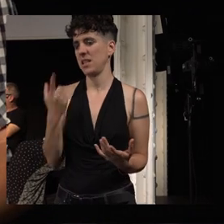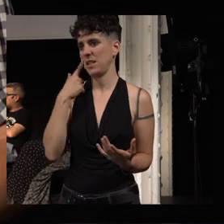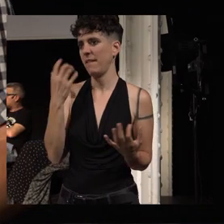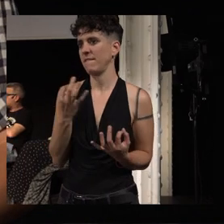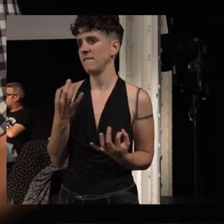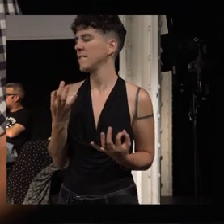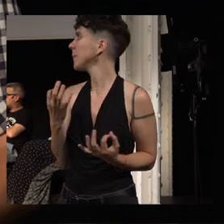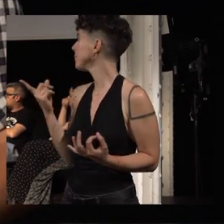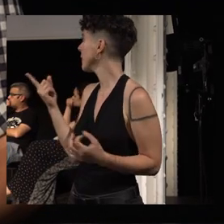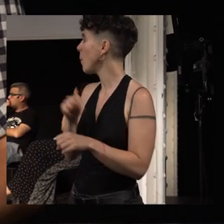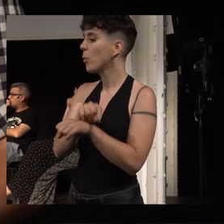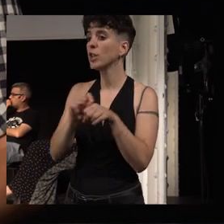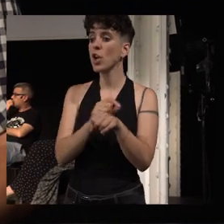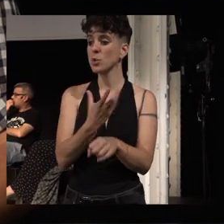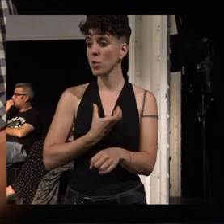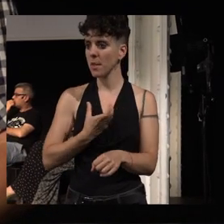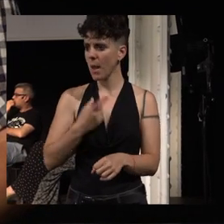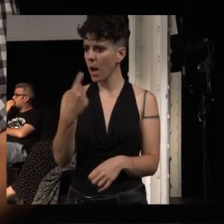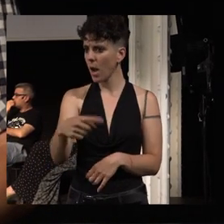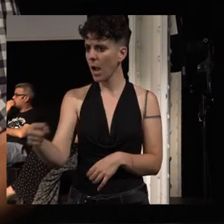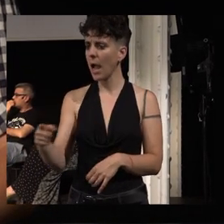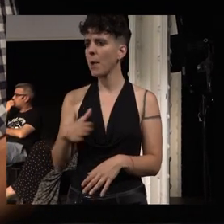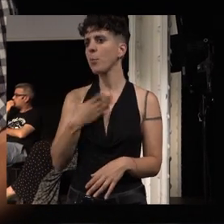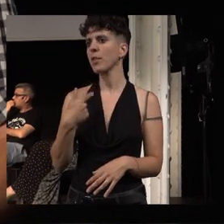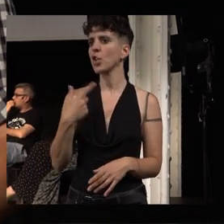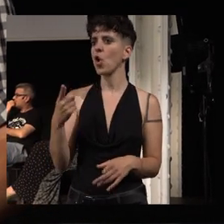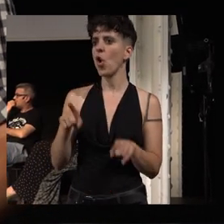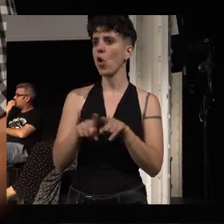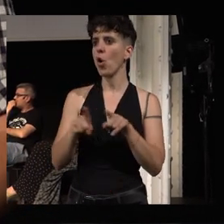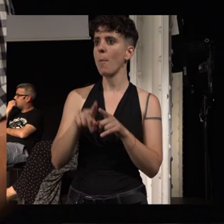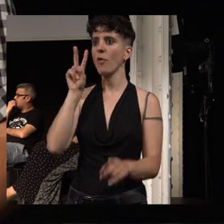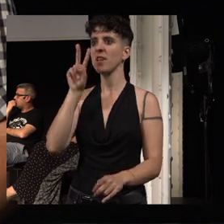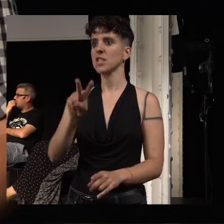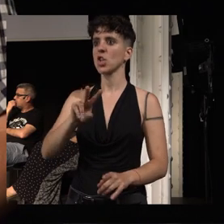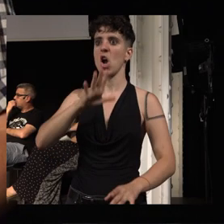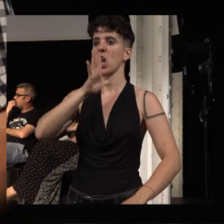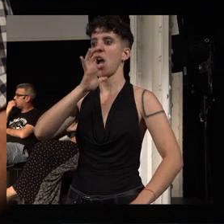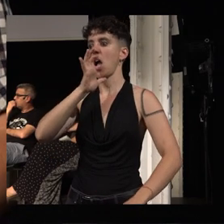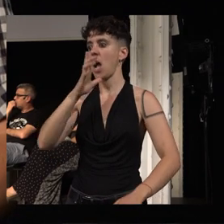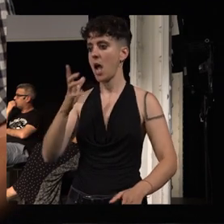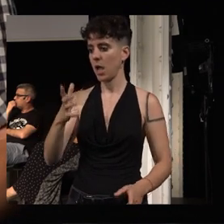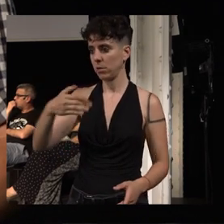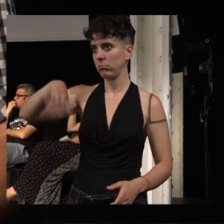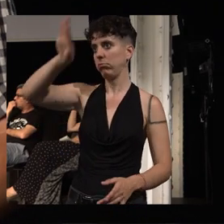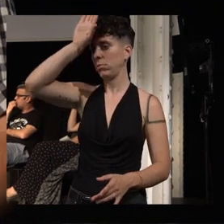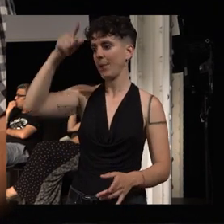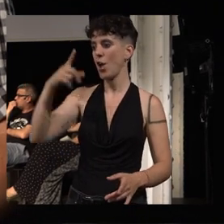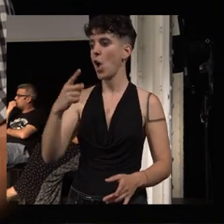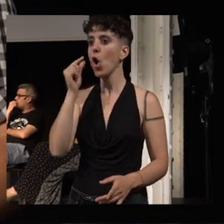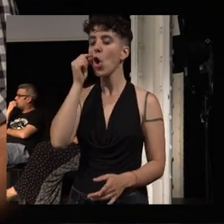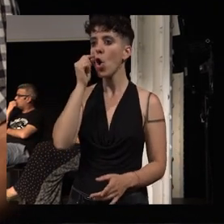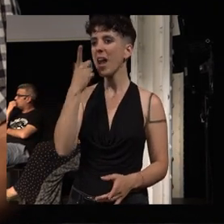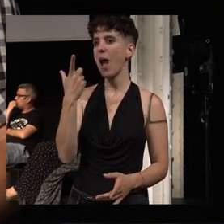limitaciones de las políticas municipales, que las hay también, ¿no? Igual es que soy un poco catastrofista, pero, por ejemplo, Ada Colau se ha pasado buena parte del mandato